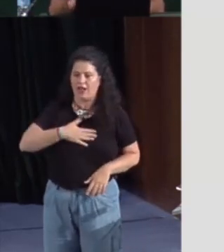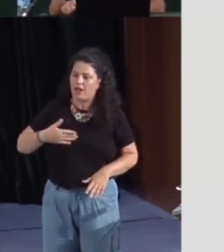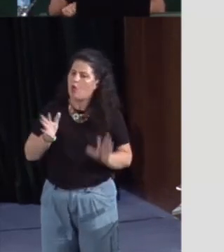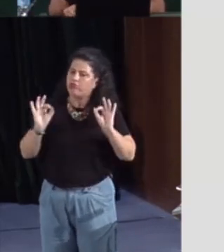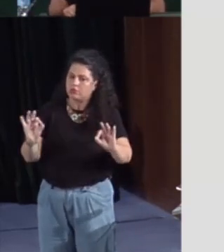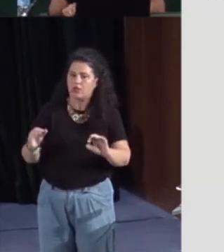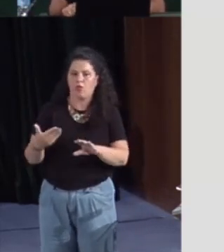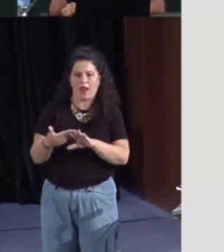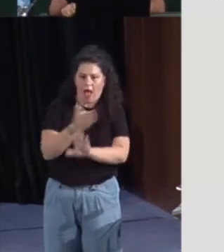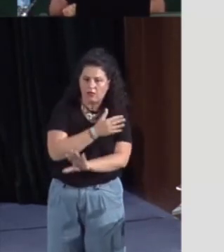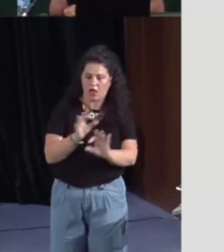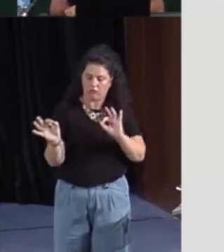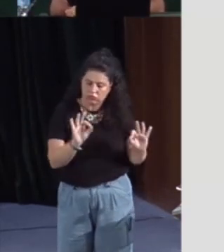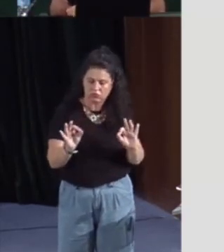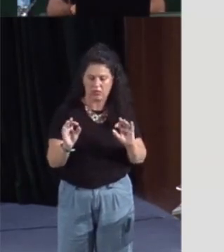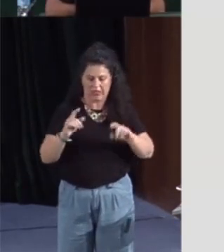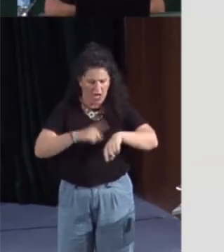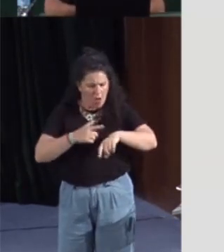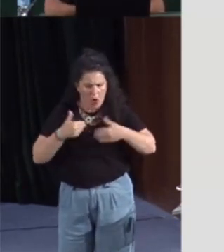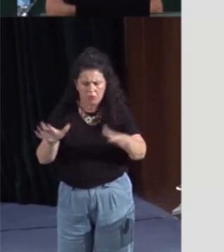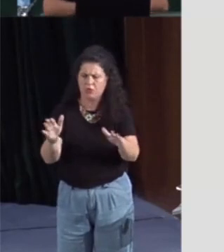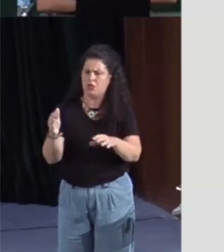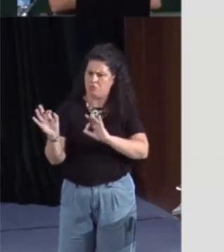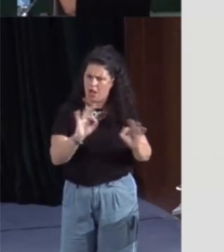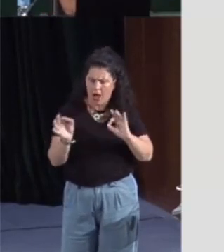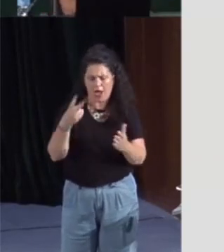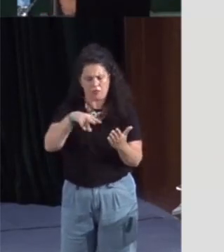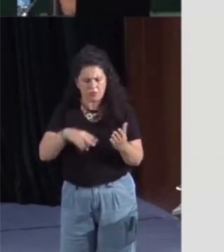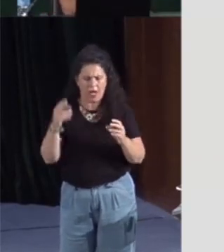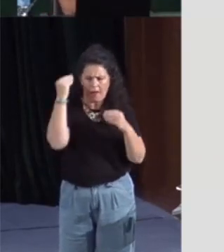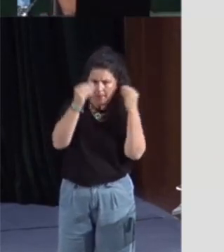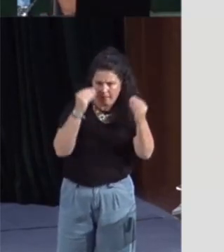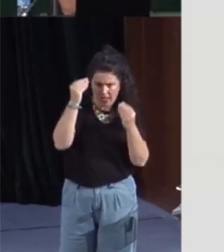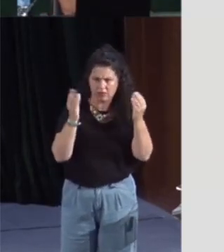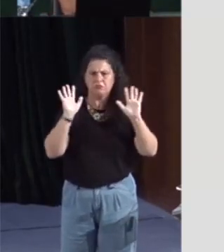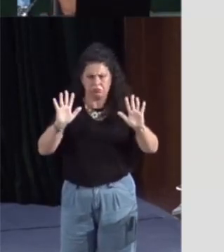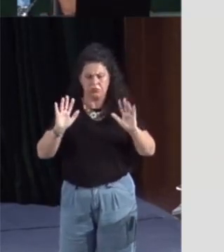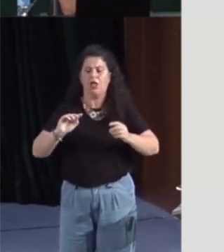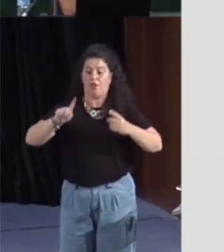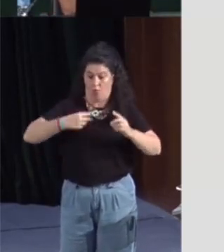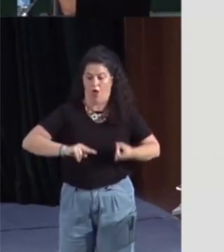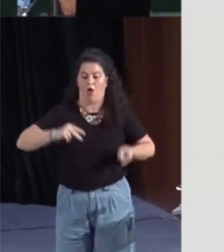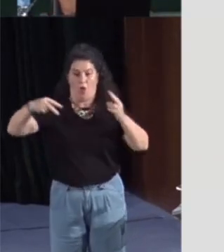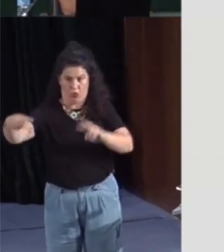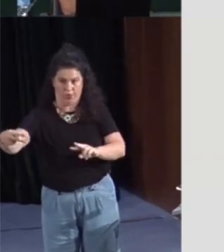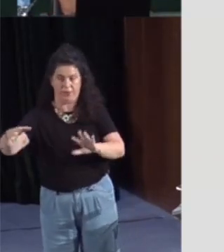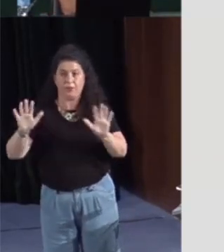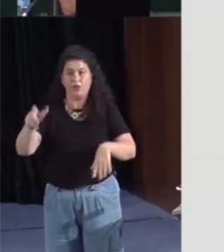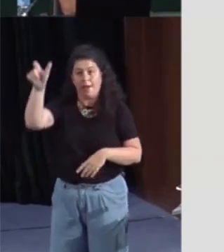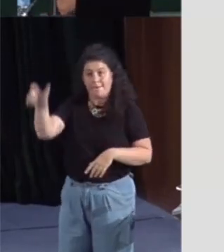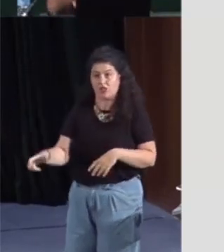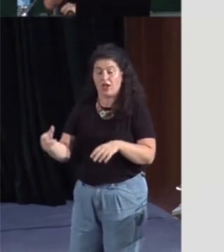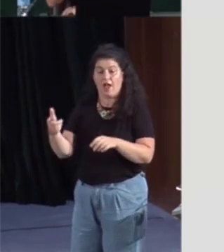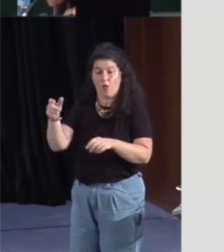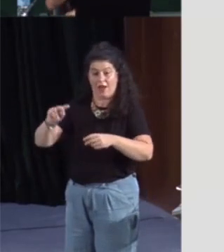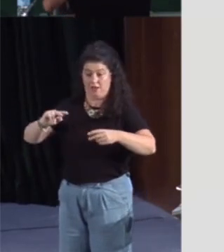nos facilitaron estas notas de cata, y seleccionamos un traductor queríamos que fuera una persona